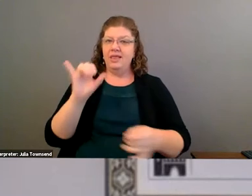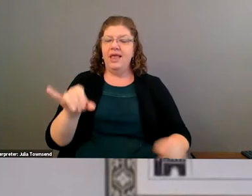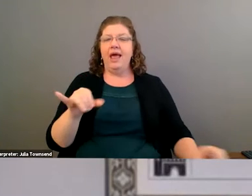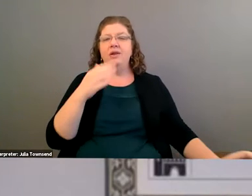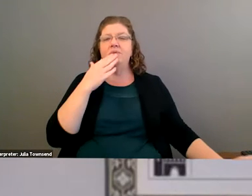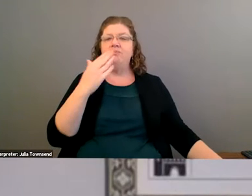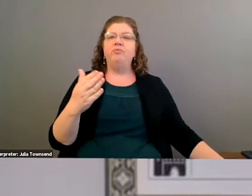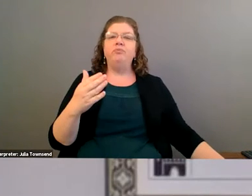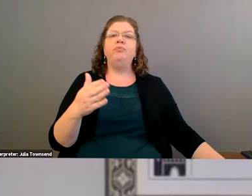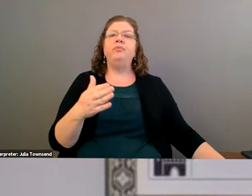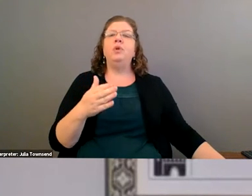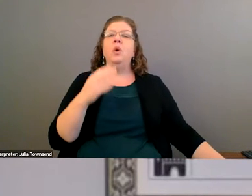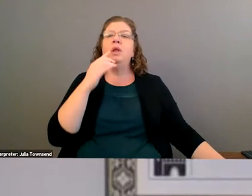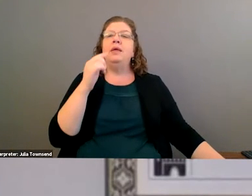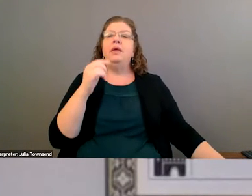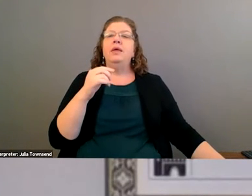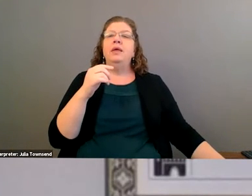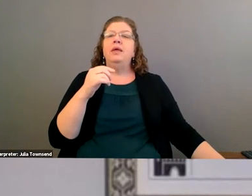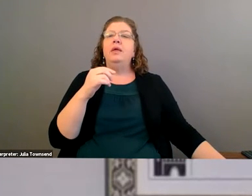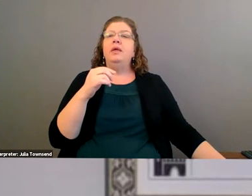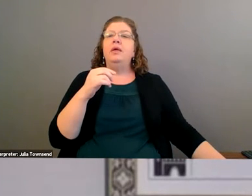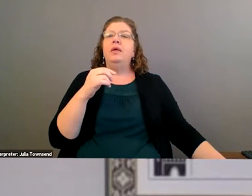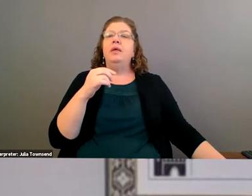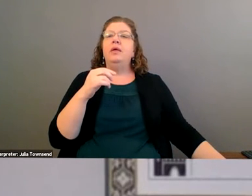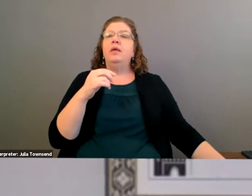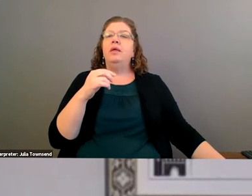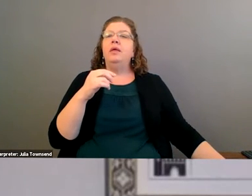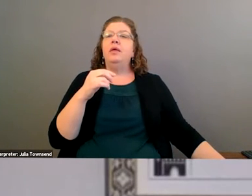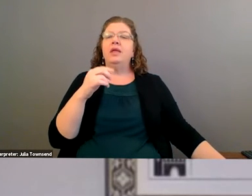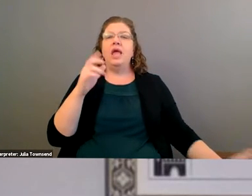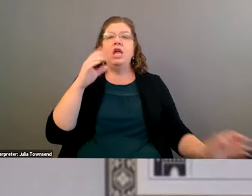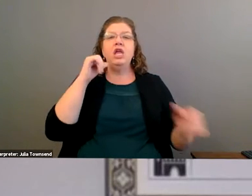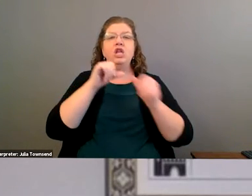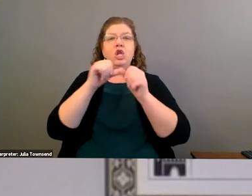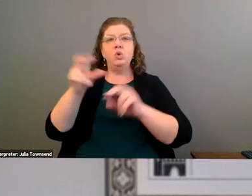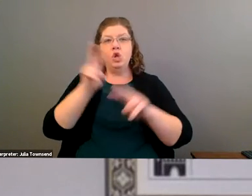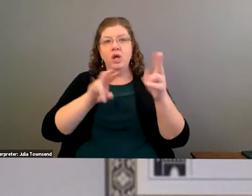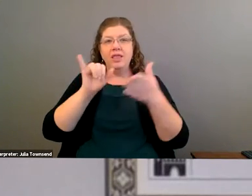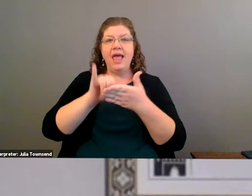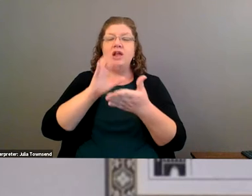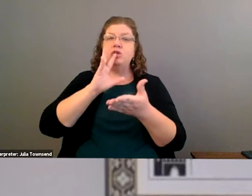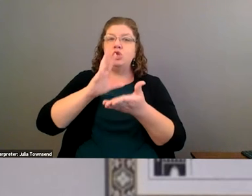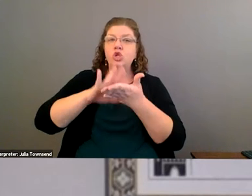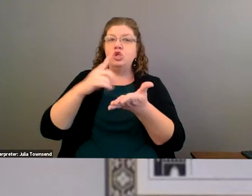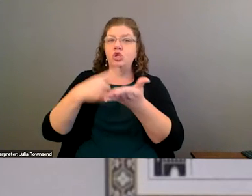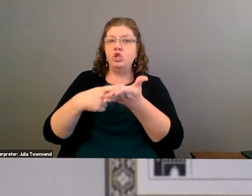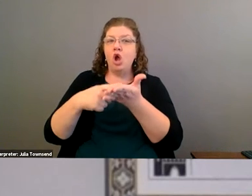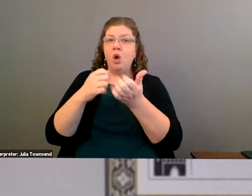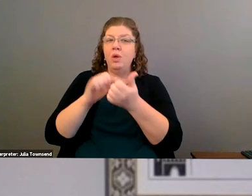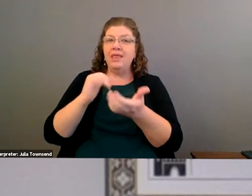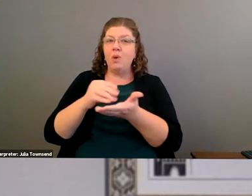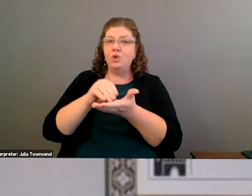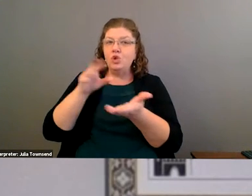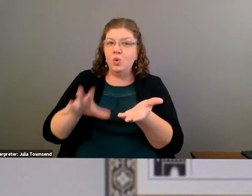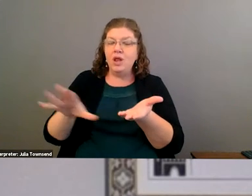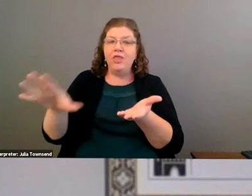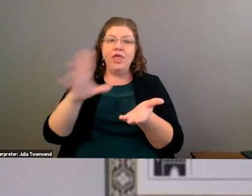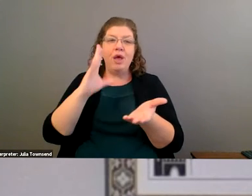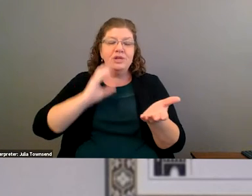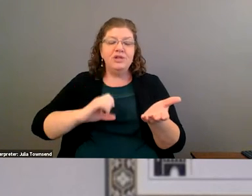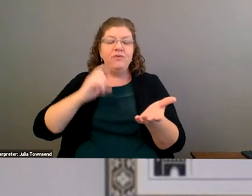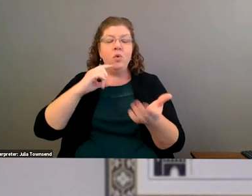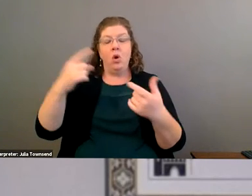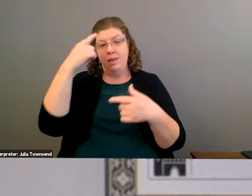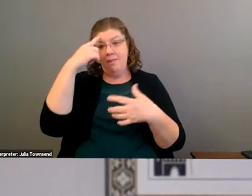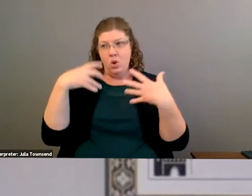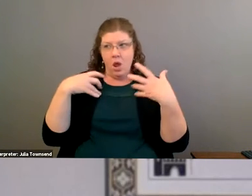que queremos continuar mirando esto, hablando con nuestros estudiantes respecto a sus experiencias, qué es lo que desean ver en términos de